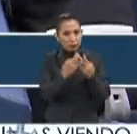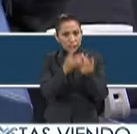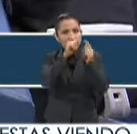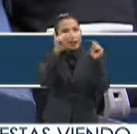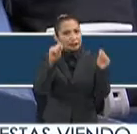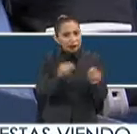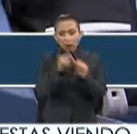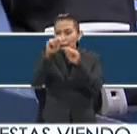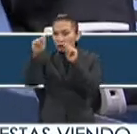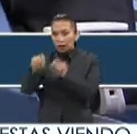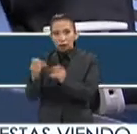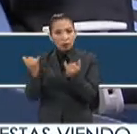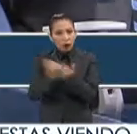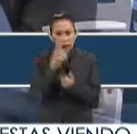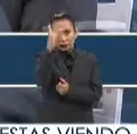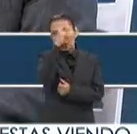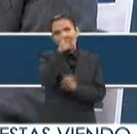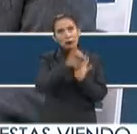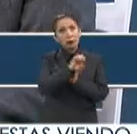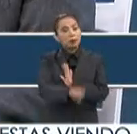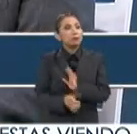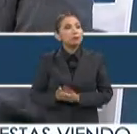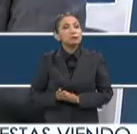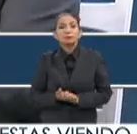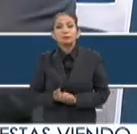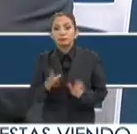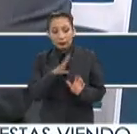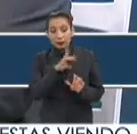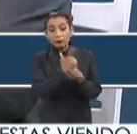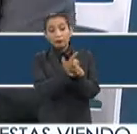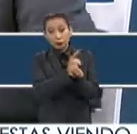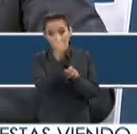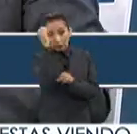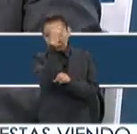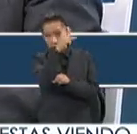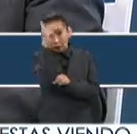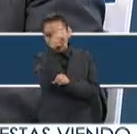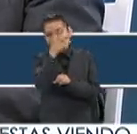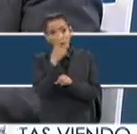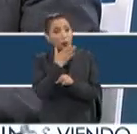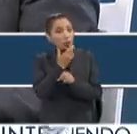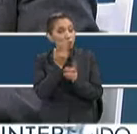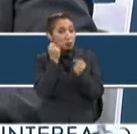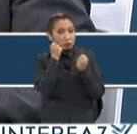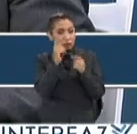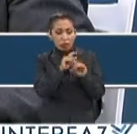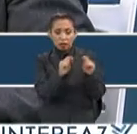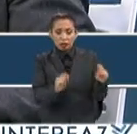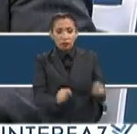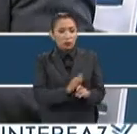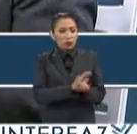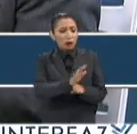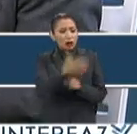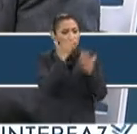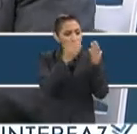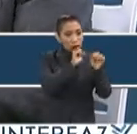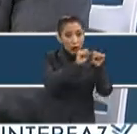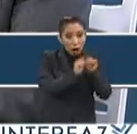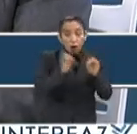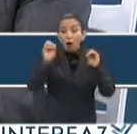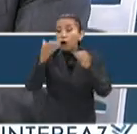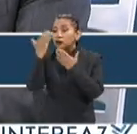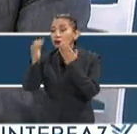otorga en psicología, por ejemplo. Uh-huh. O sea, es licenciado en psicología, no importa la modalidad en la que estudió. ¿Sí? Entonces, los